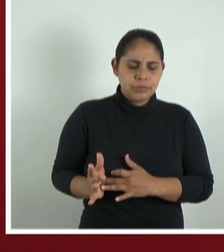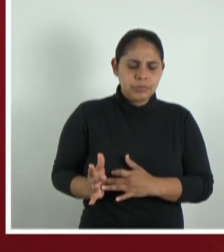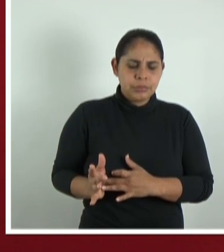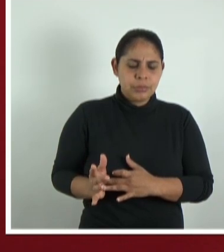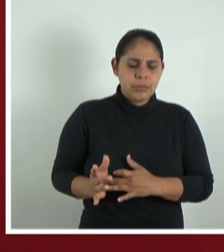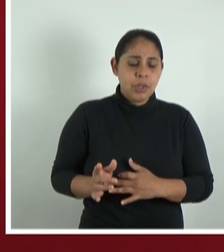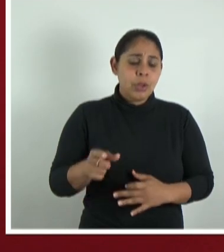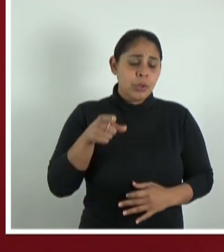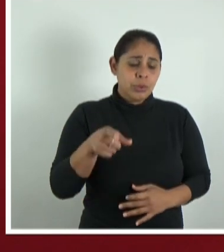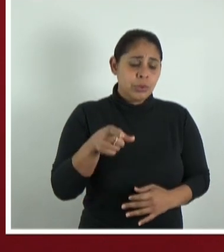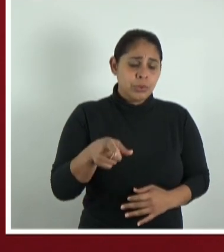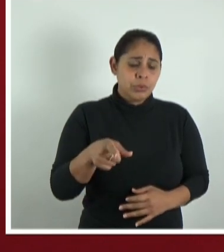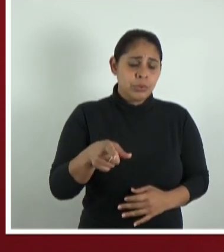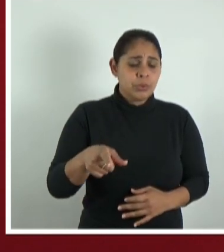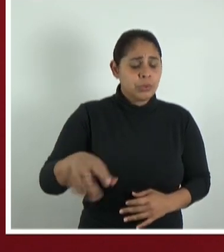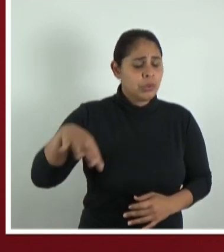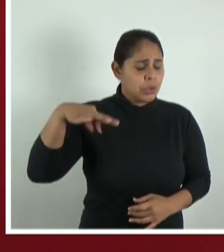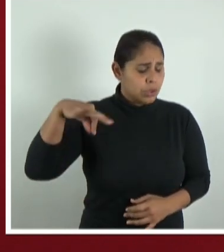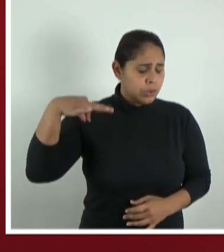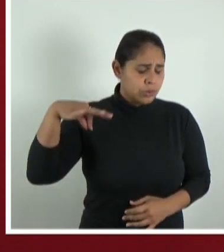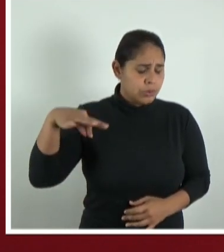tú eres el único